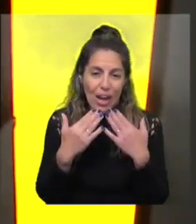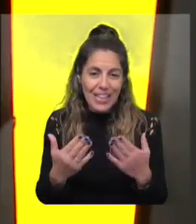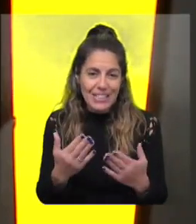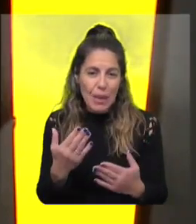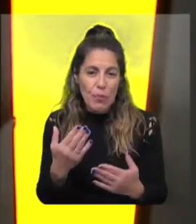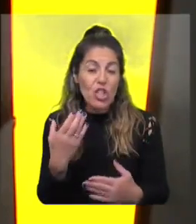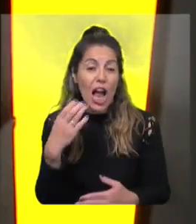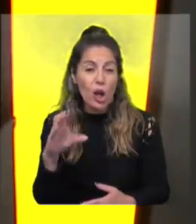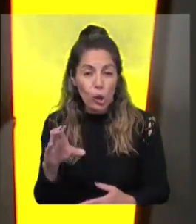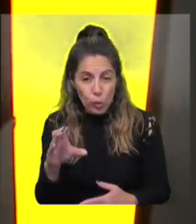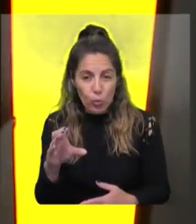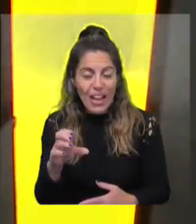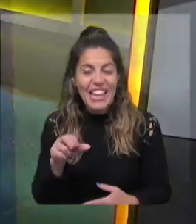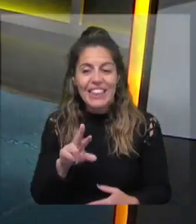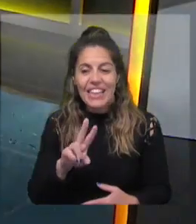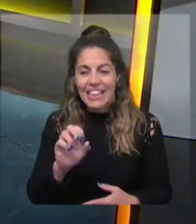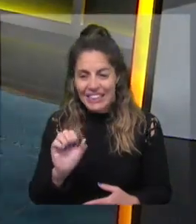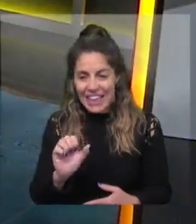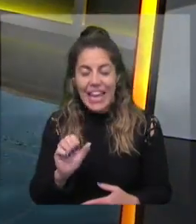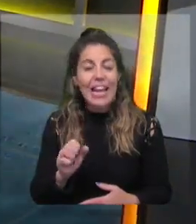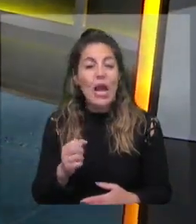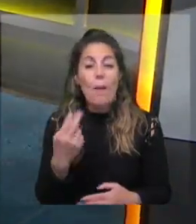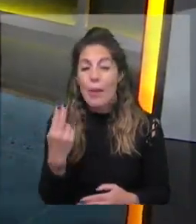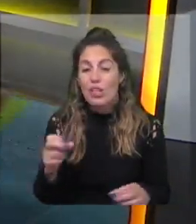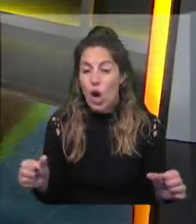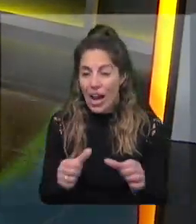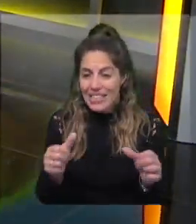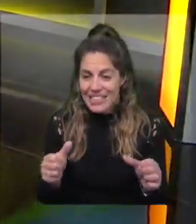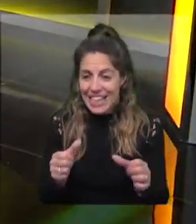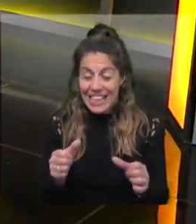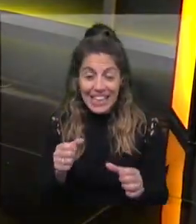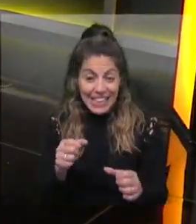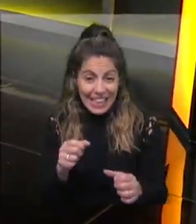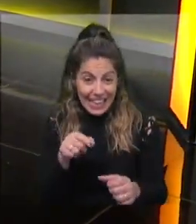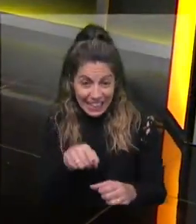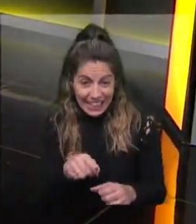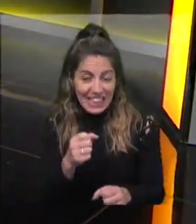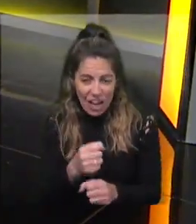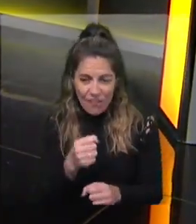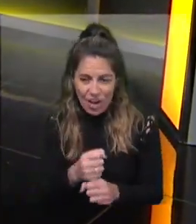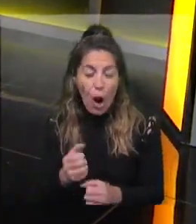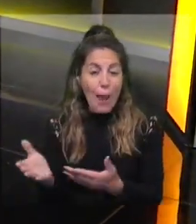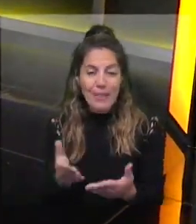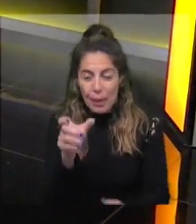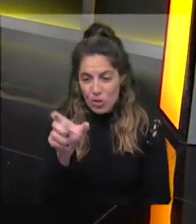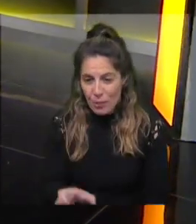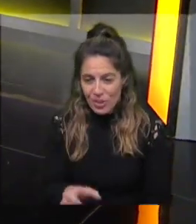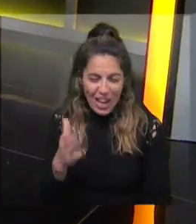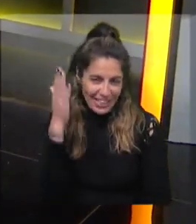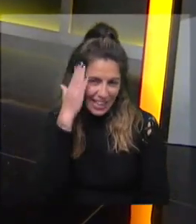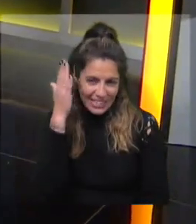gimnasio Entrenate que nos permitió hacer esta nota en el gimnasio justamente. Y para eso invitamos a gente que sabe, por bien, supuesto,